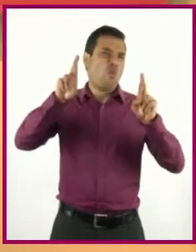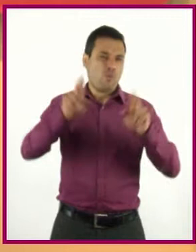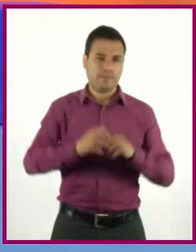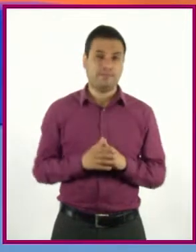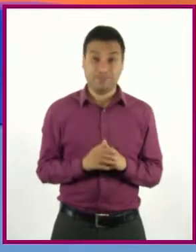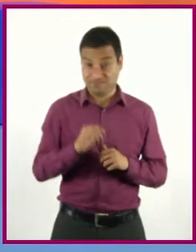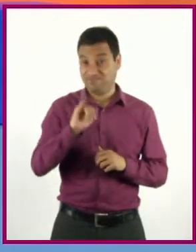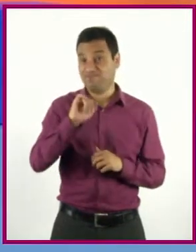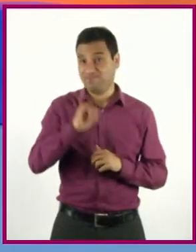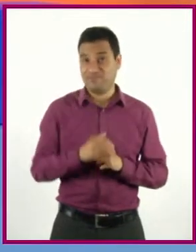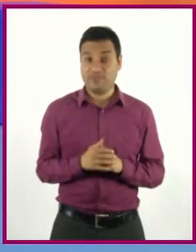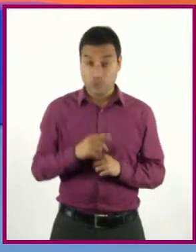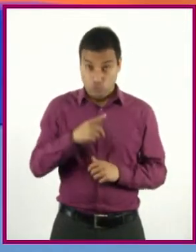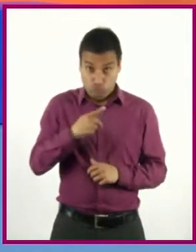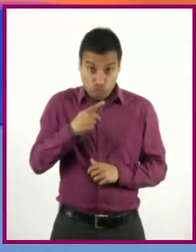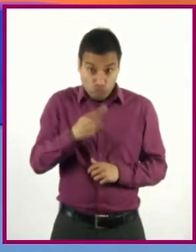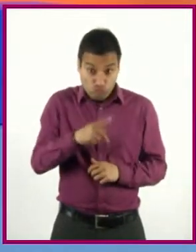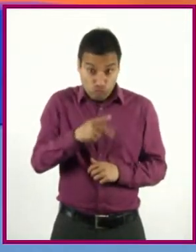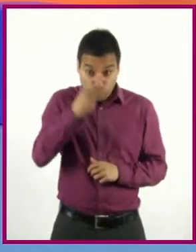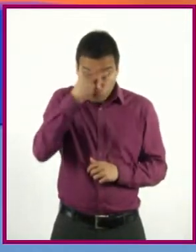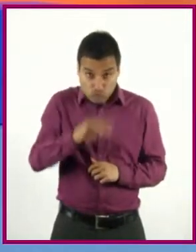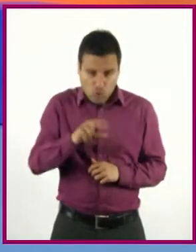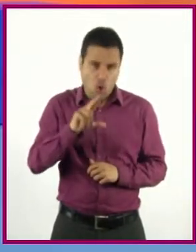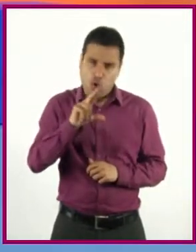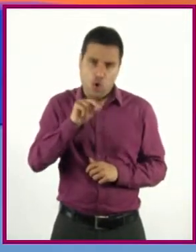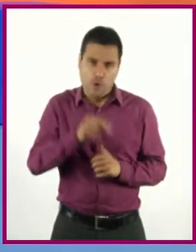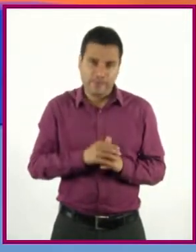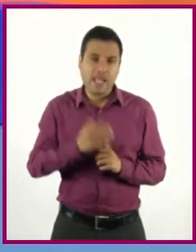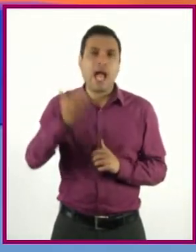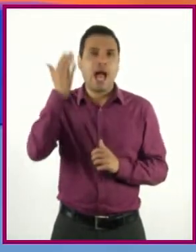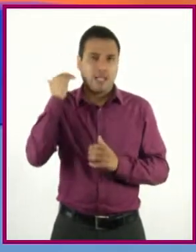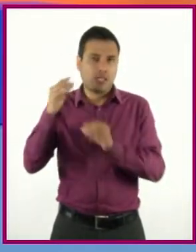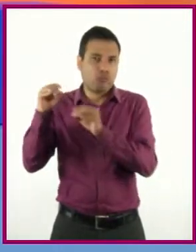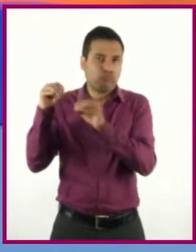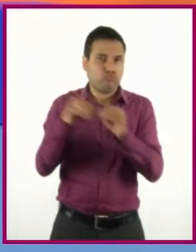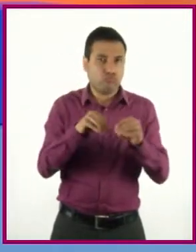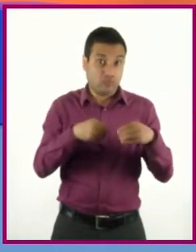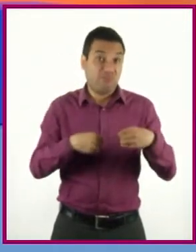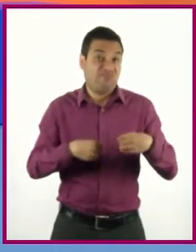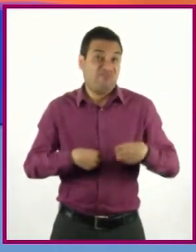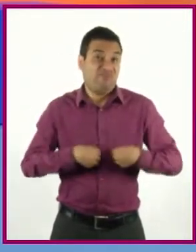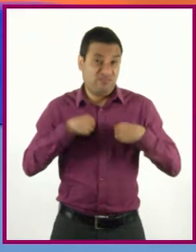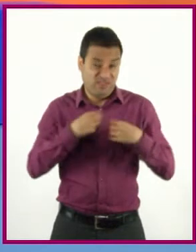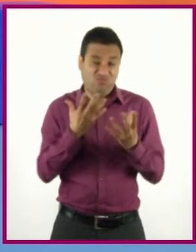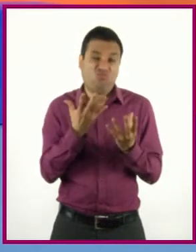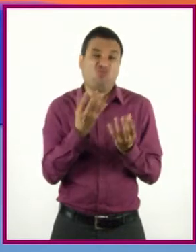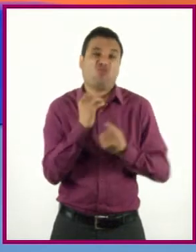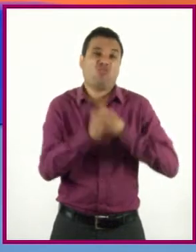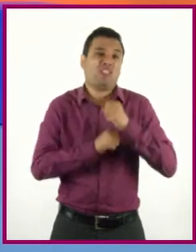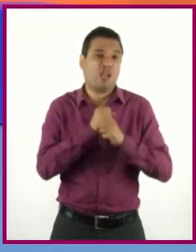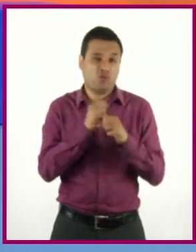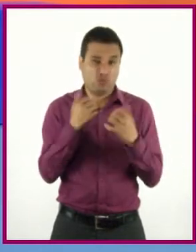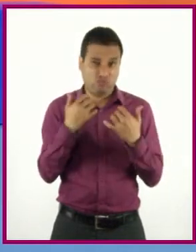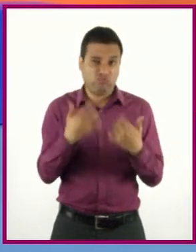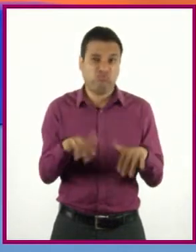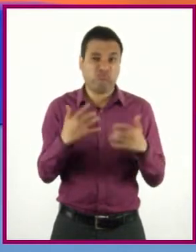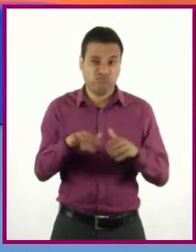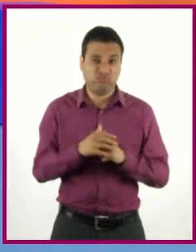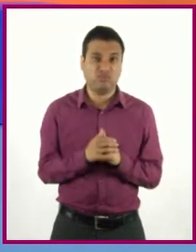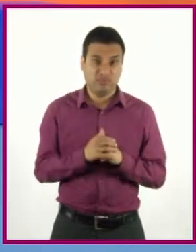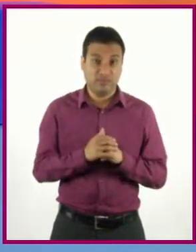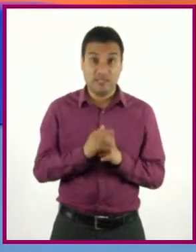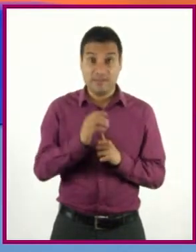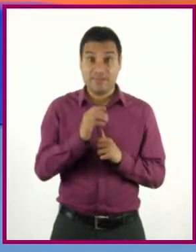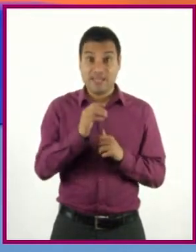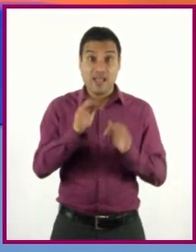aunque no es de origen mexicano, sí vivió en nuestro país por casi toda su vida y contribuyó en gran medida para fortalecer